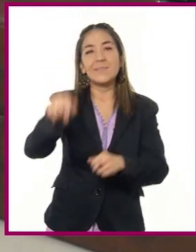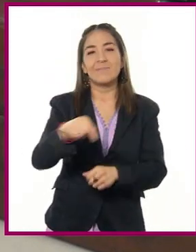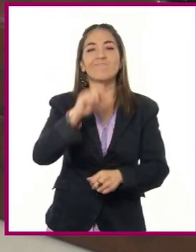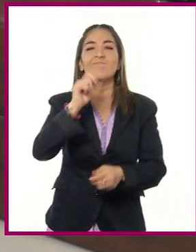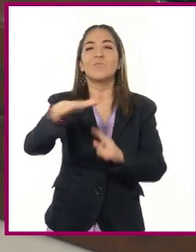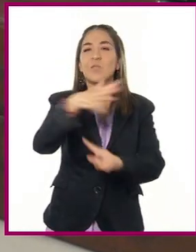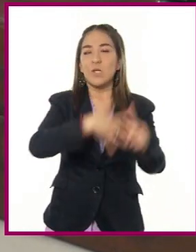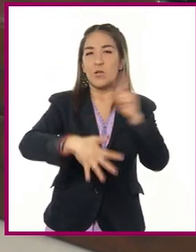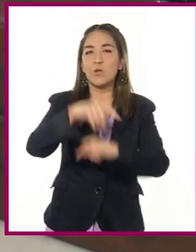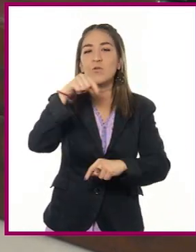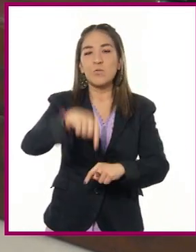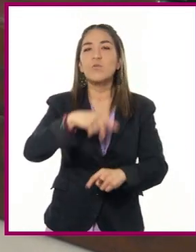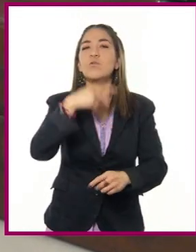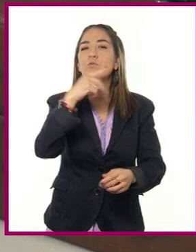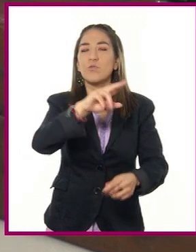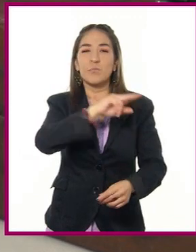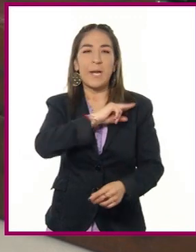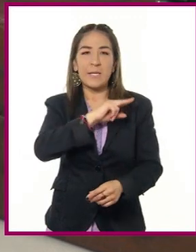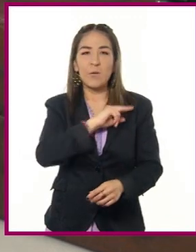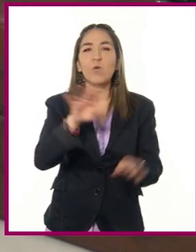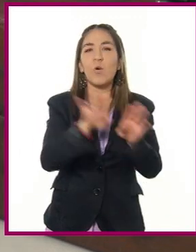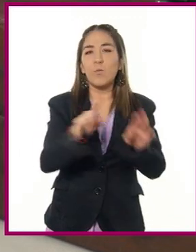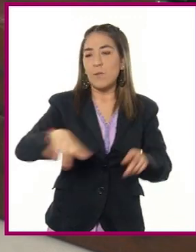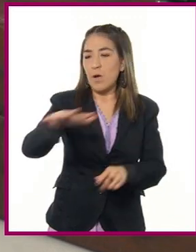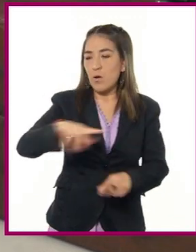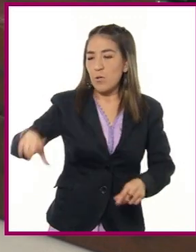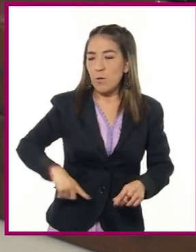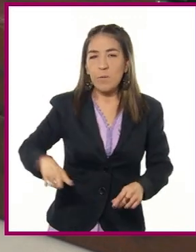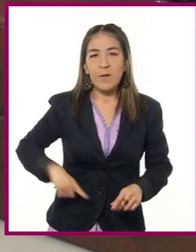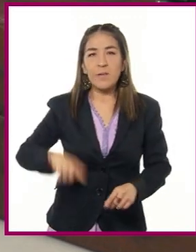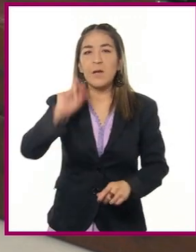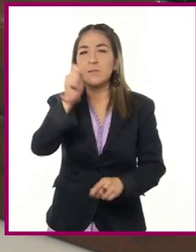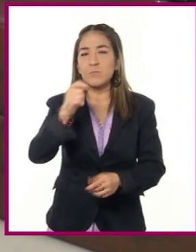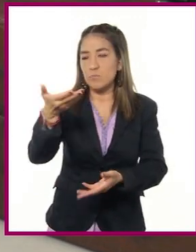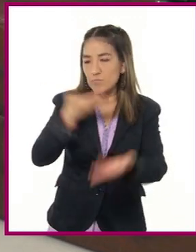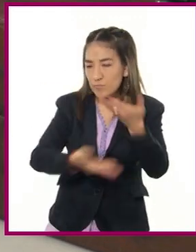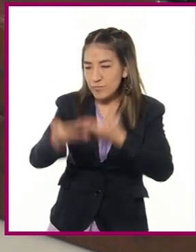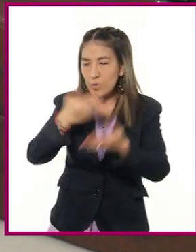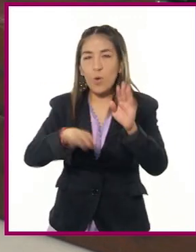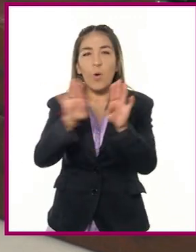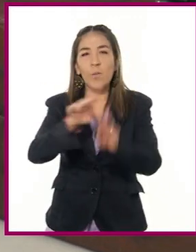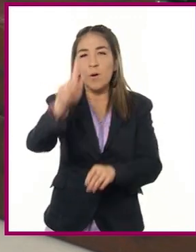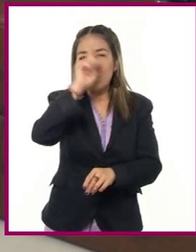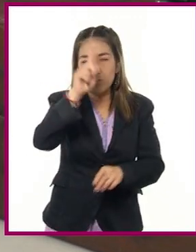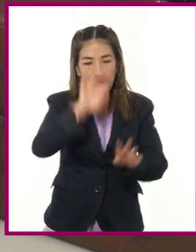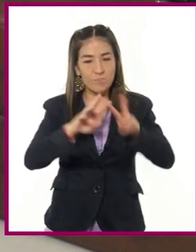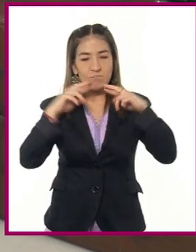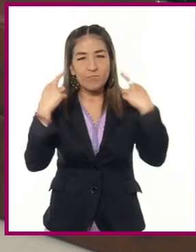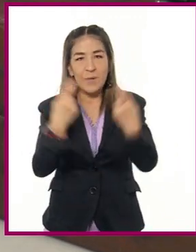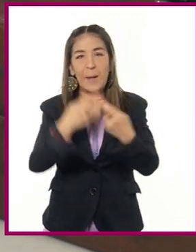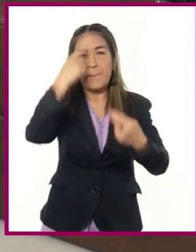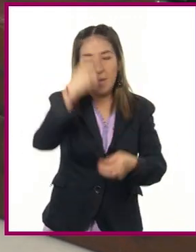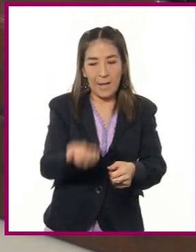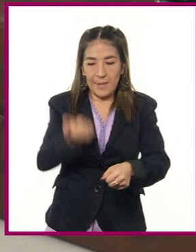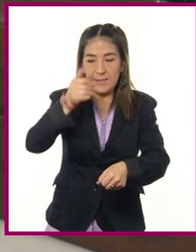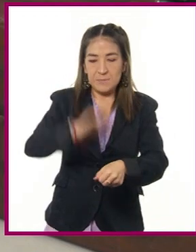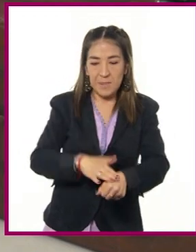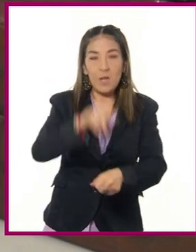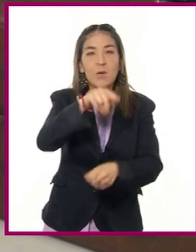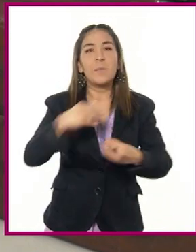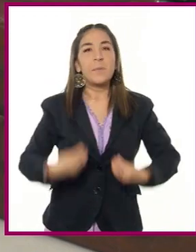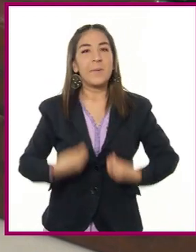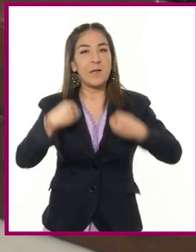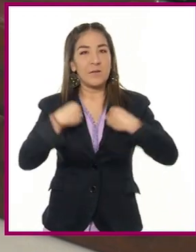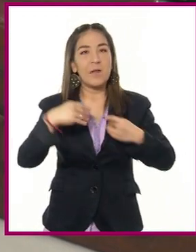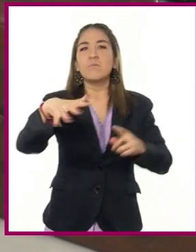pública. Los consejos locales de gobierno tenían facultades para decidir la construcción y administración de viviendas